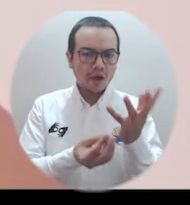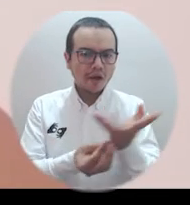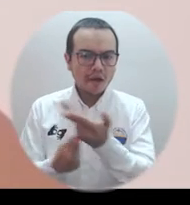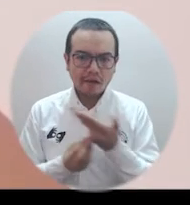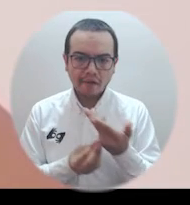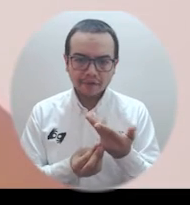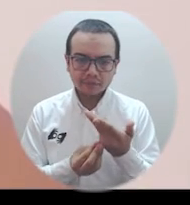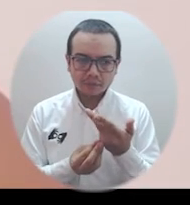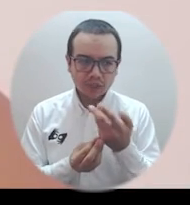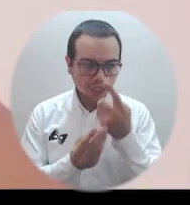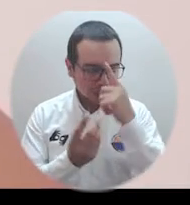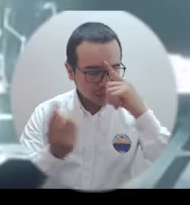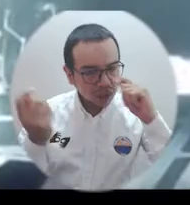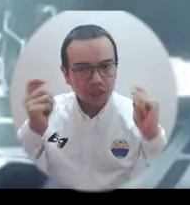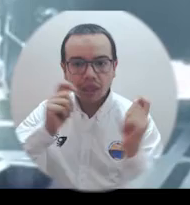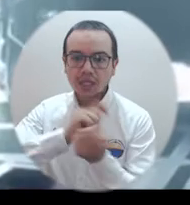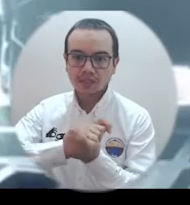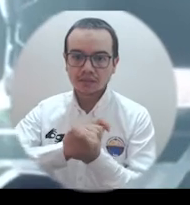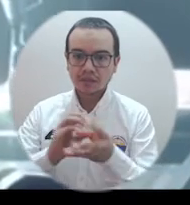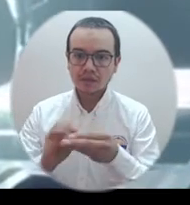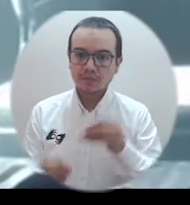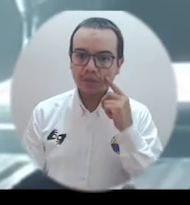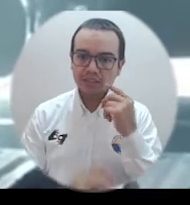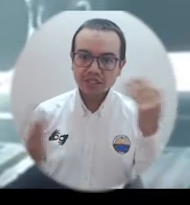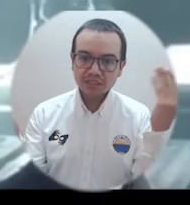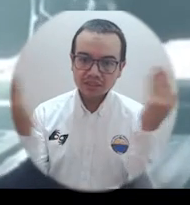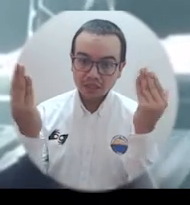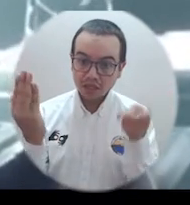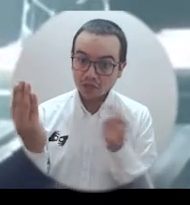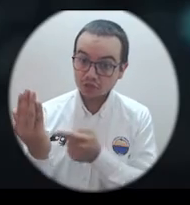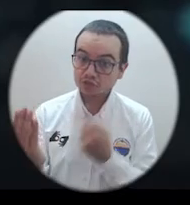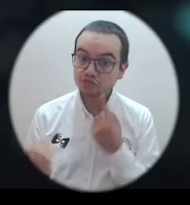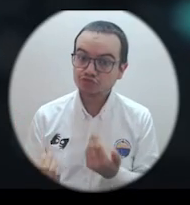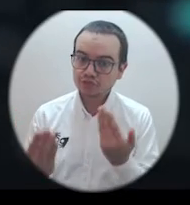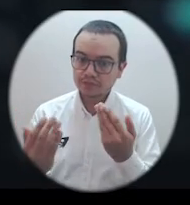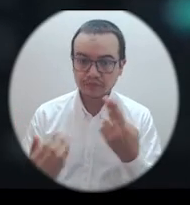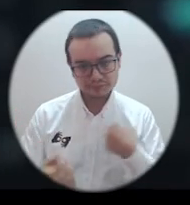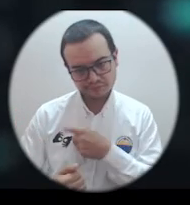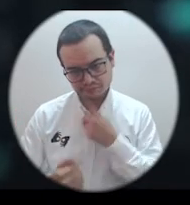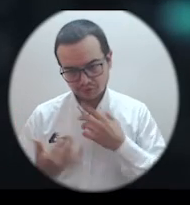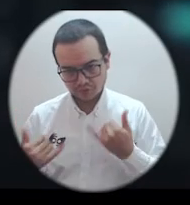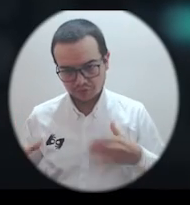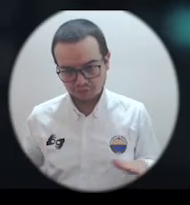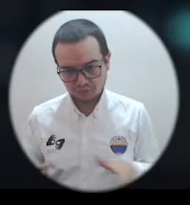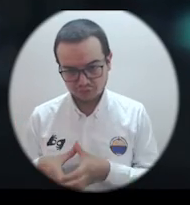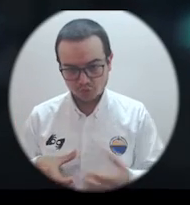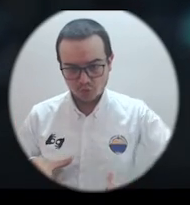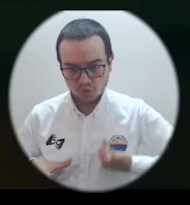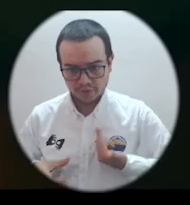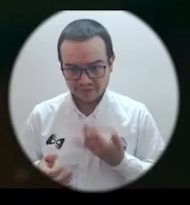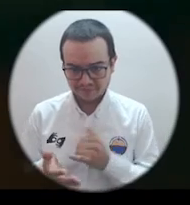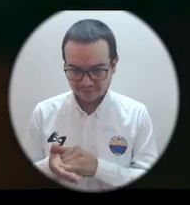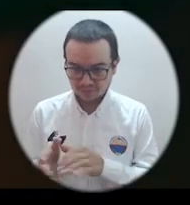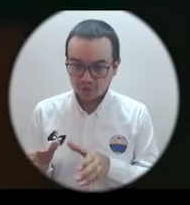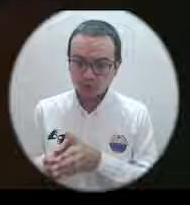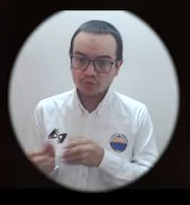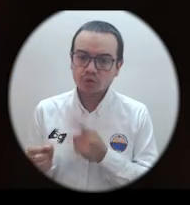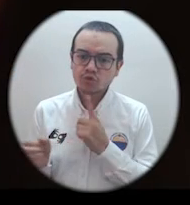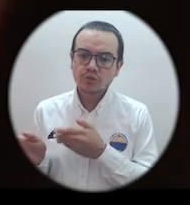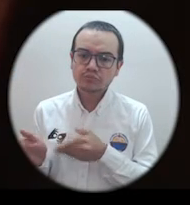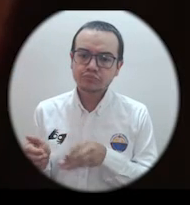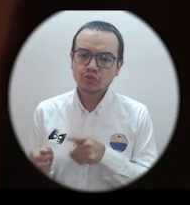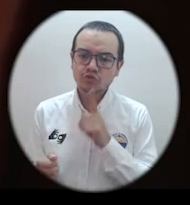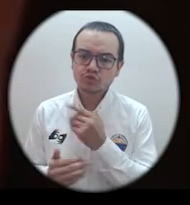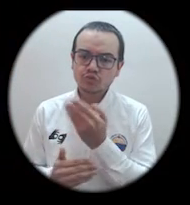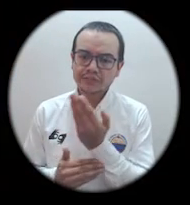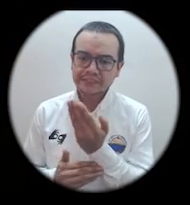cambiar todo, y el cine es una de las mejores maneras. Nosotros como nuevas generaciones, ya sea de los estudiantes de cine, del